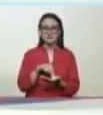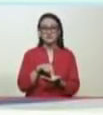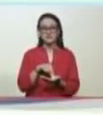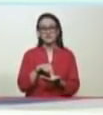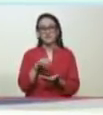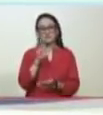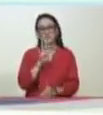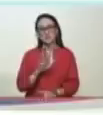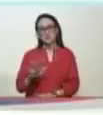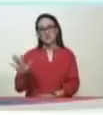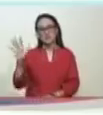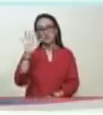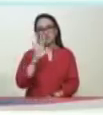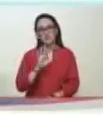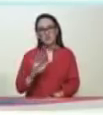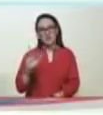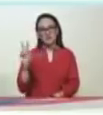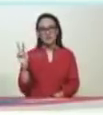patria Venezuela.